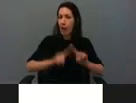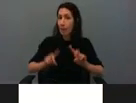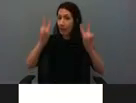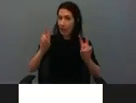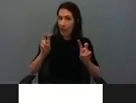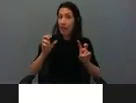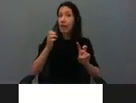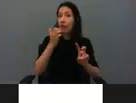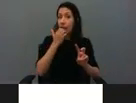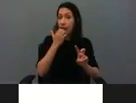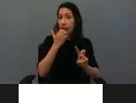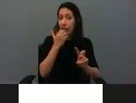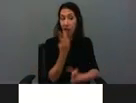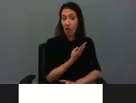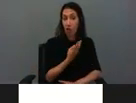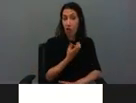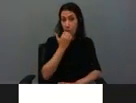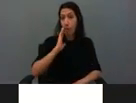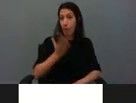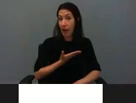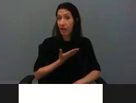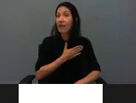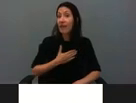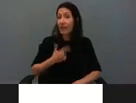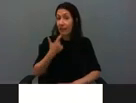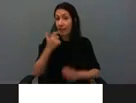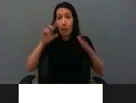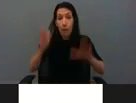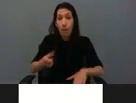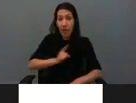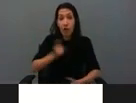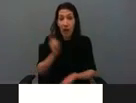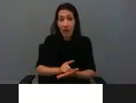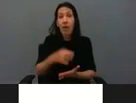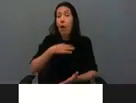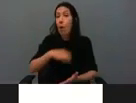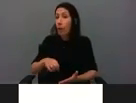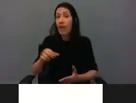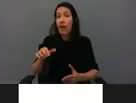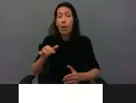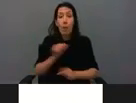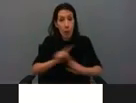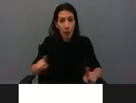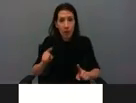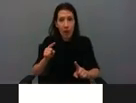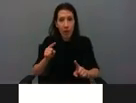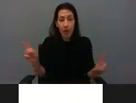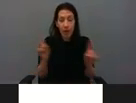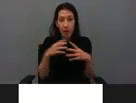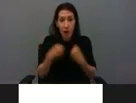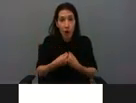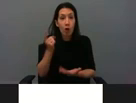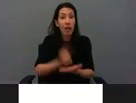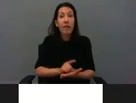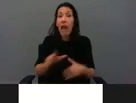que suponía para nosotros, no nos dejarían volver a vernos. Hasta aquí son los problemas normales de